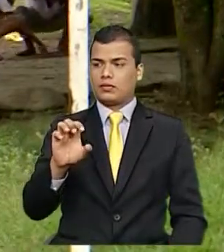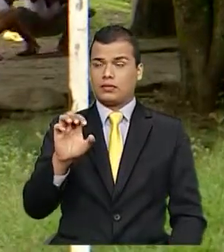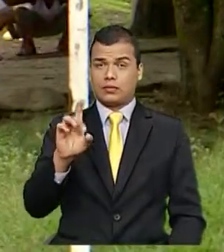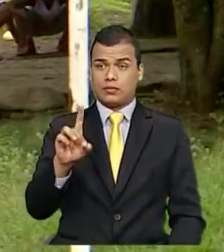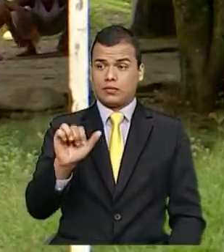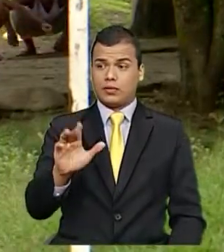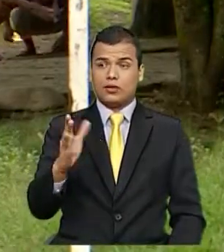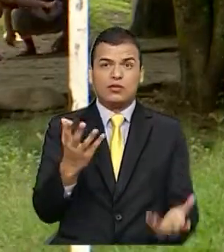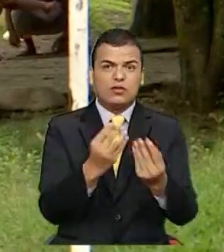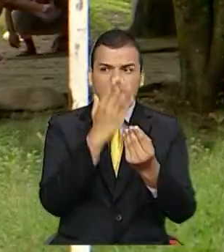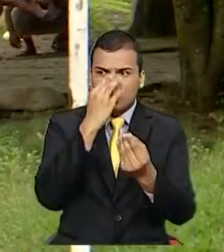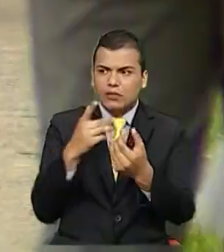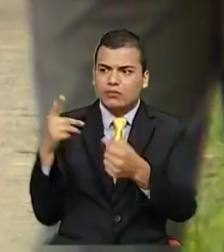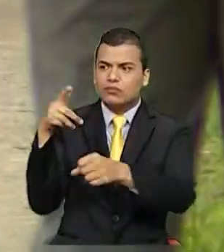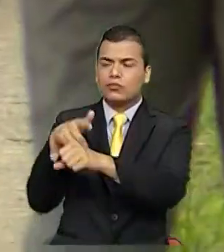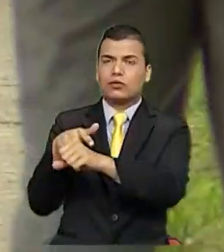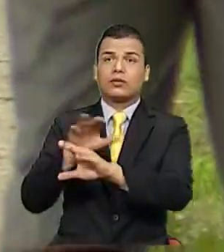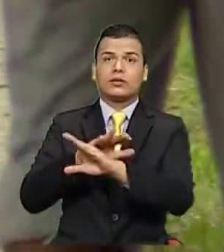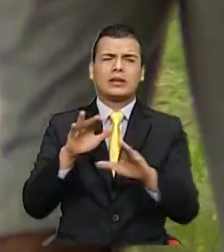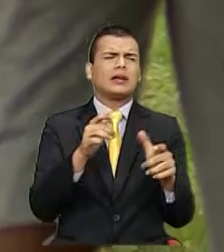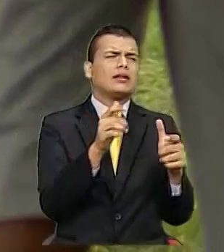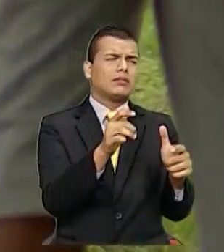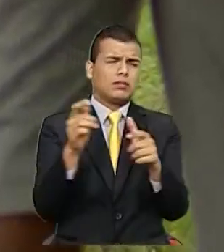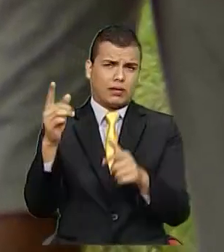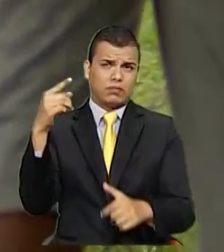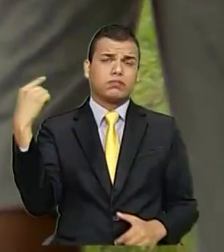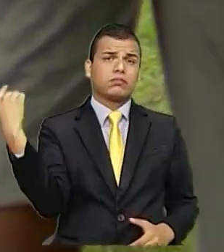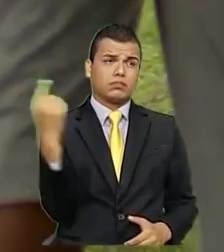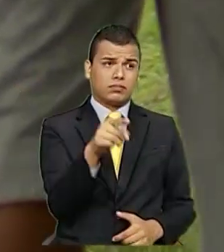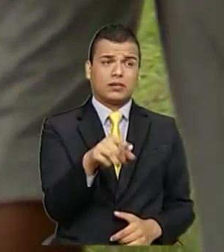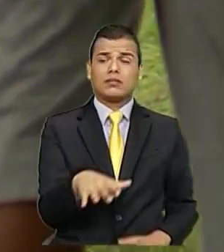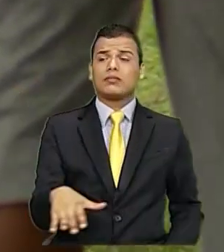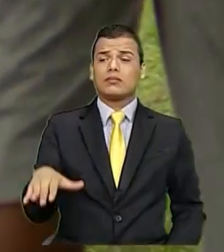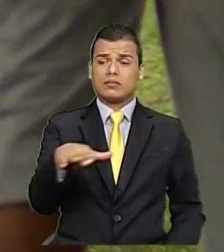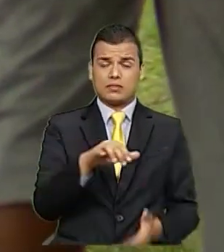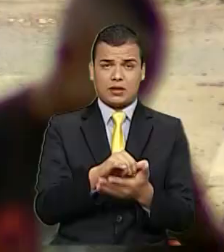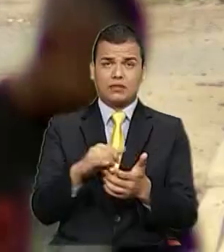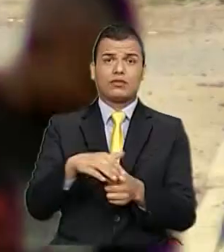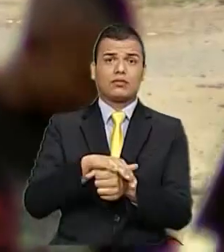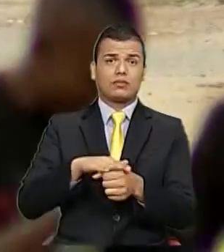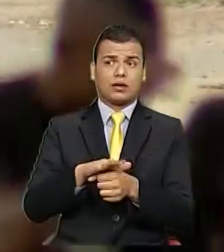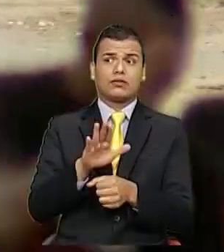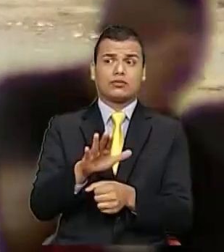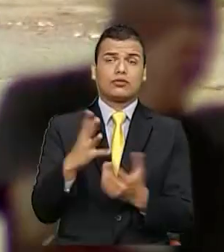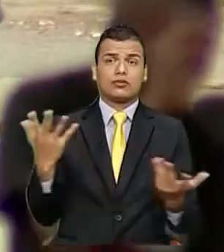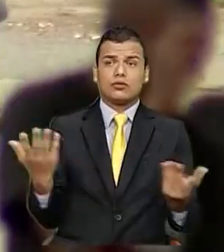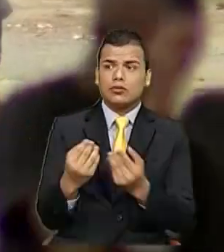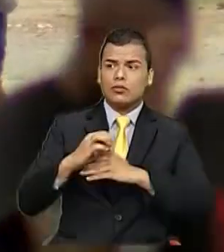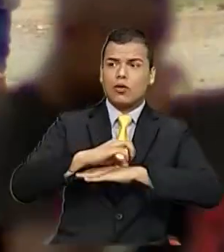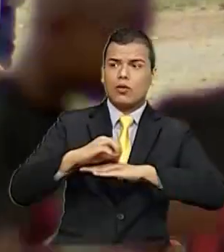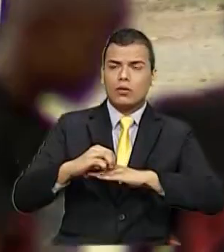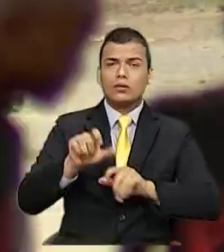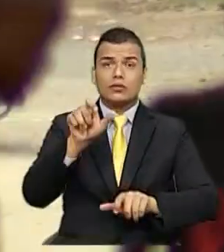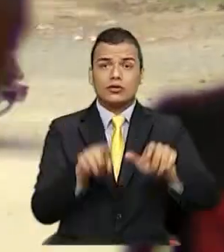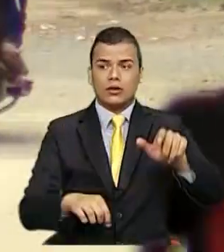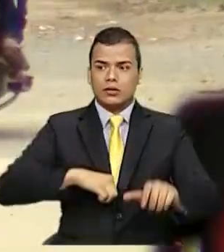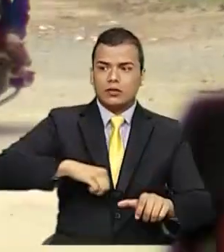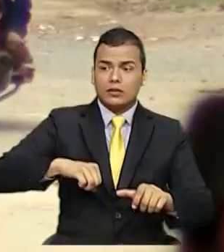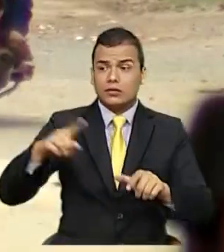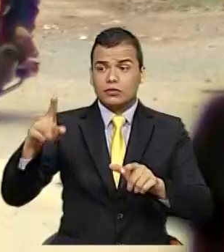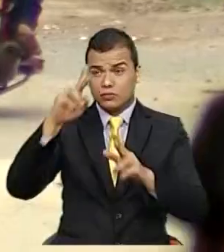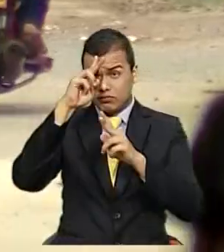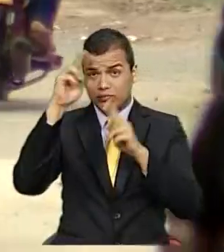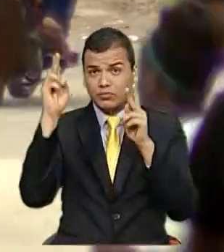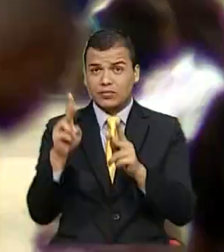sector. A su muerte se le suman numerosas balaceras registradas en este barrio que dejan, según organizaciones defensoras de derechos humanos en Villarrica, por lo menos